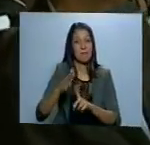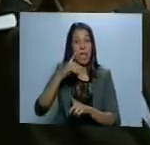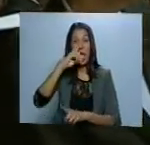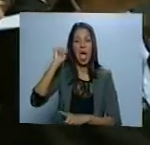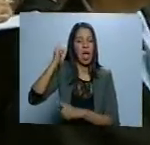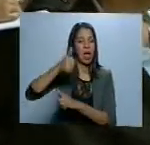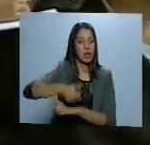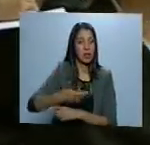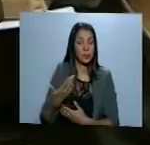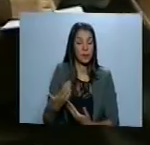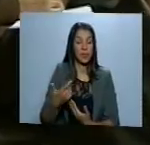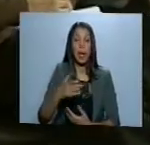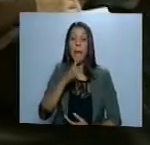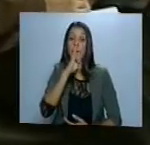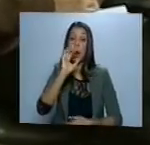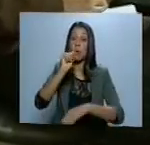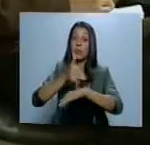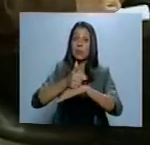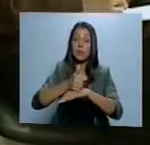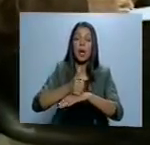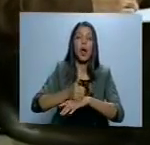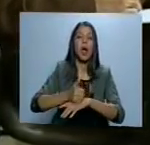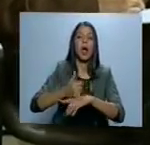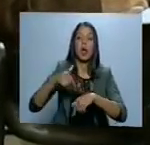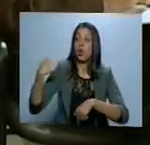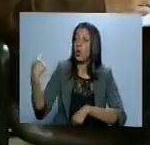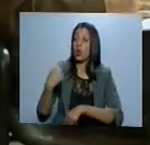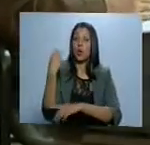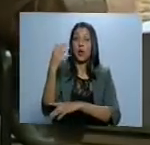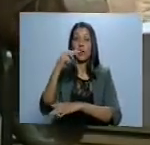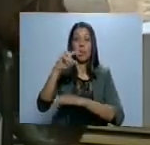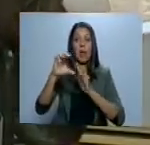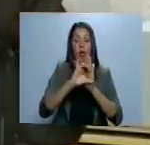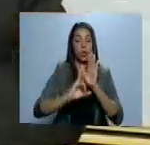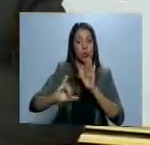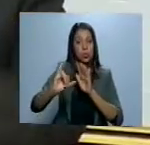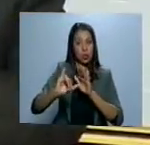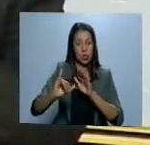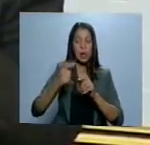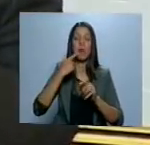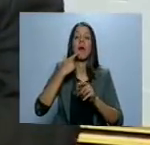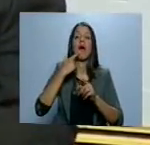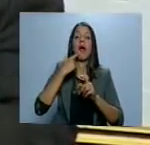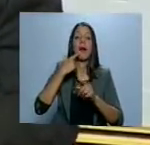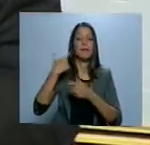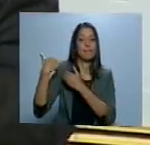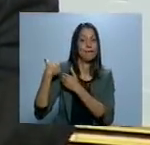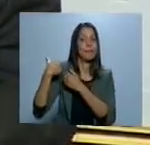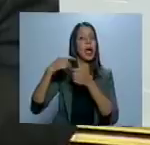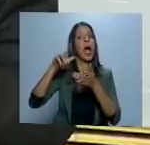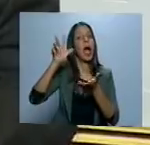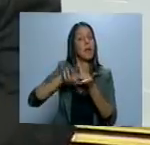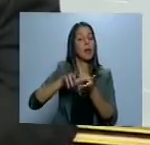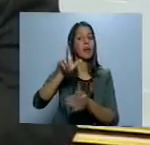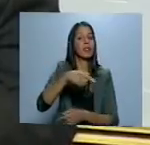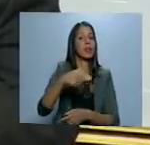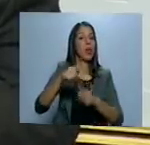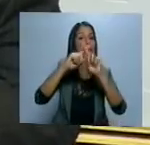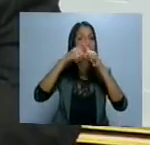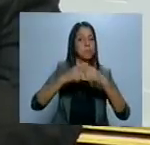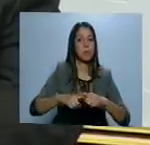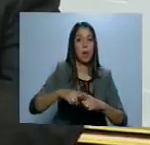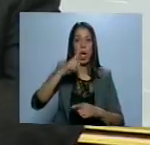es aprobar ese presupuesto posterior a la aprobación del presupuesto de la ley de